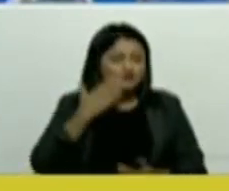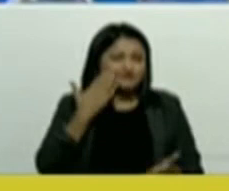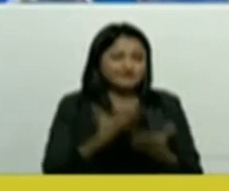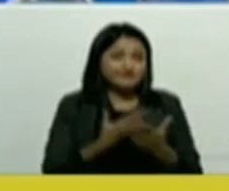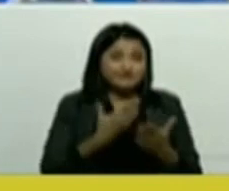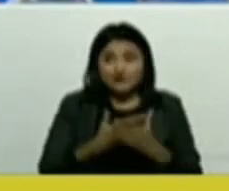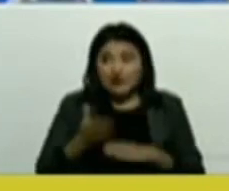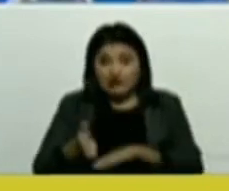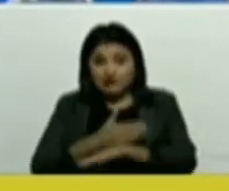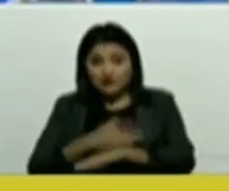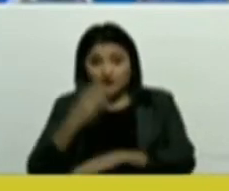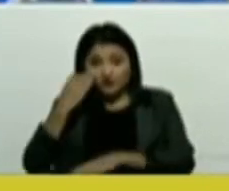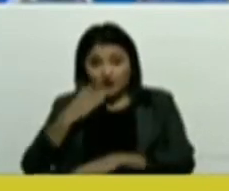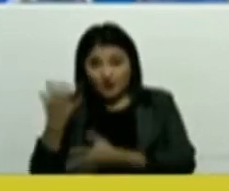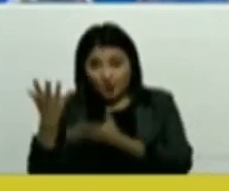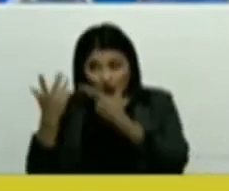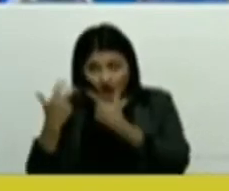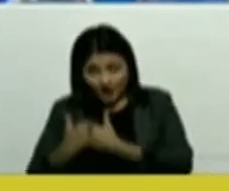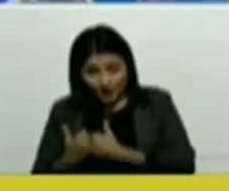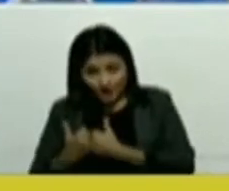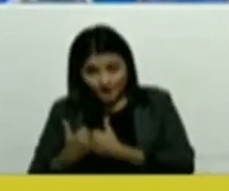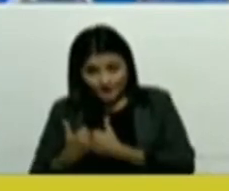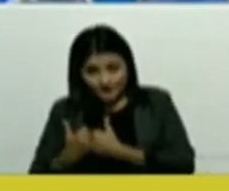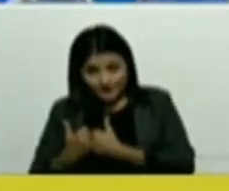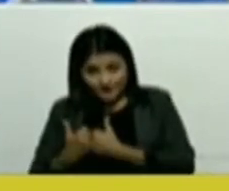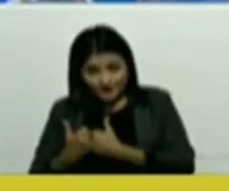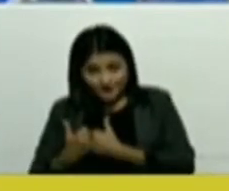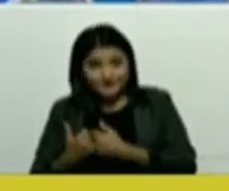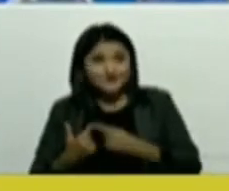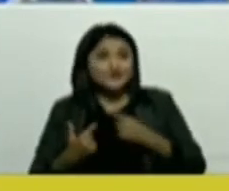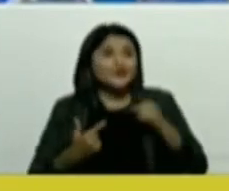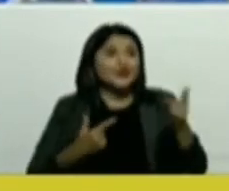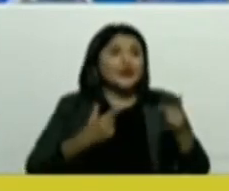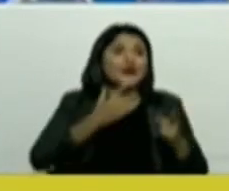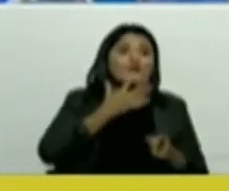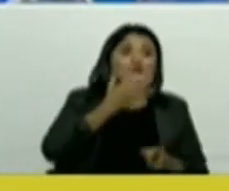lo que me dijo Fidel was true. Era cierto.